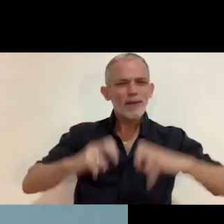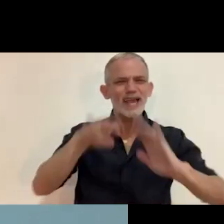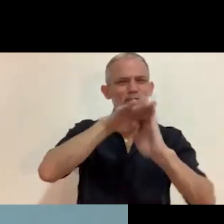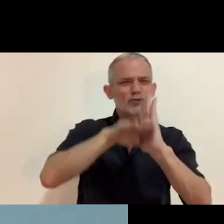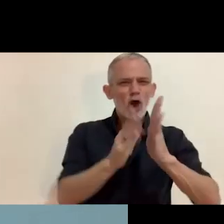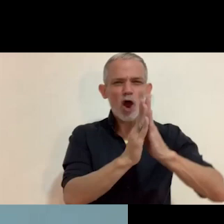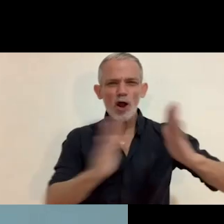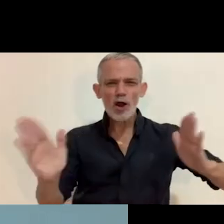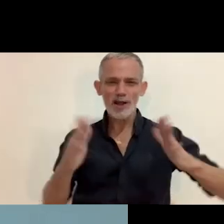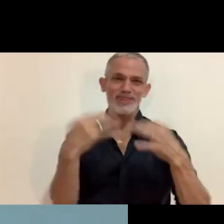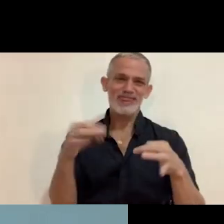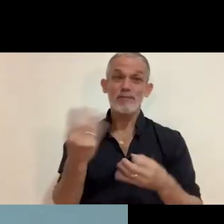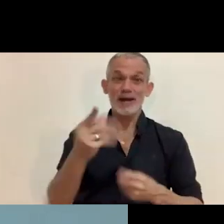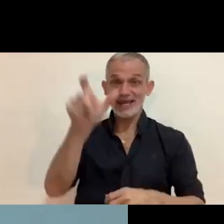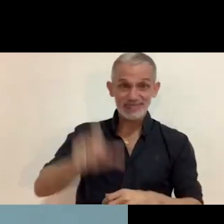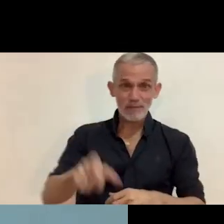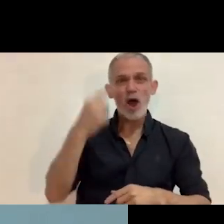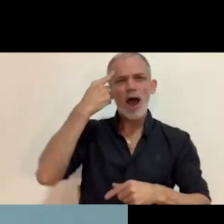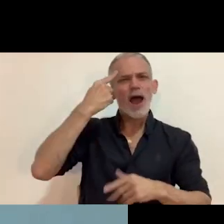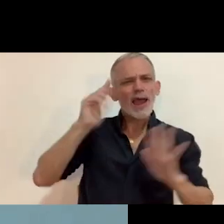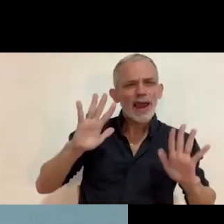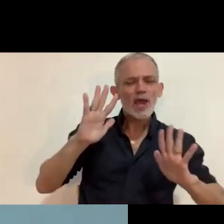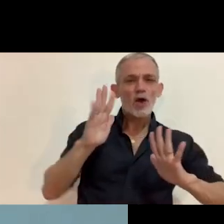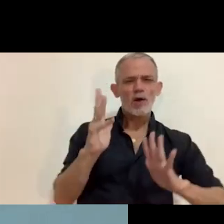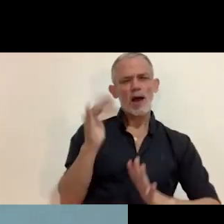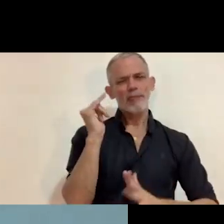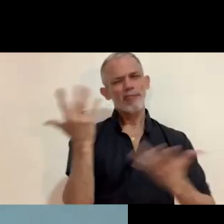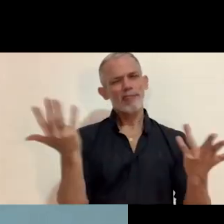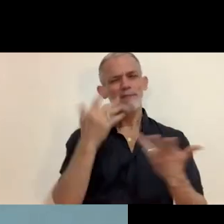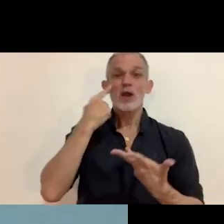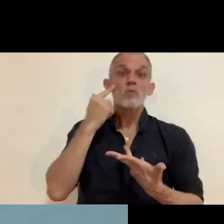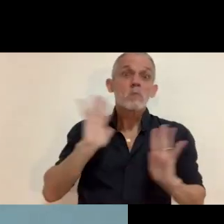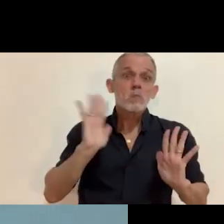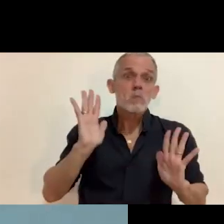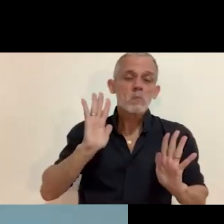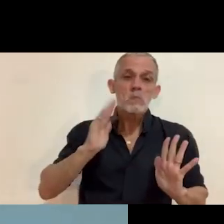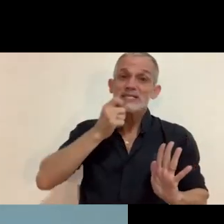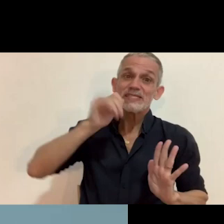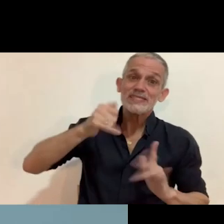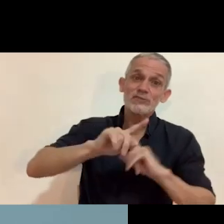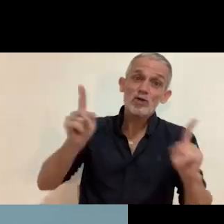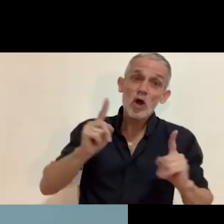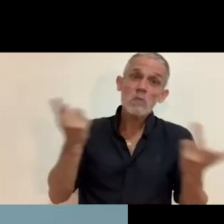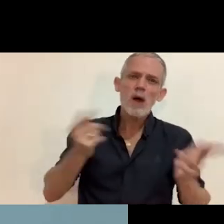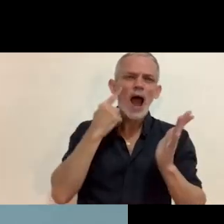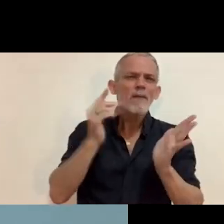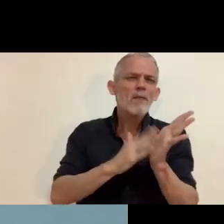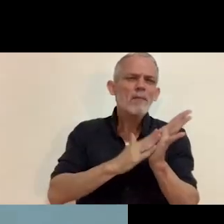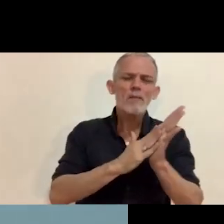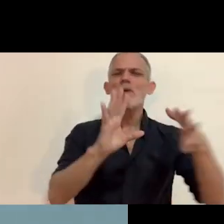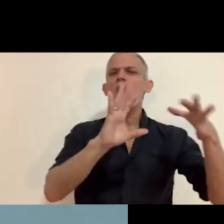investigación para que esa presunción, esa cuestión desconocida al principio que tiene, se